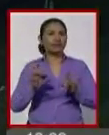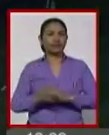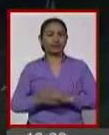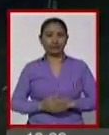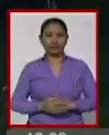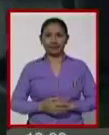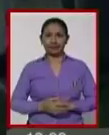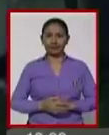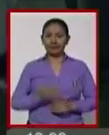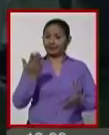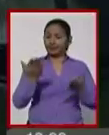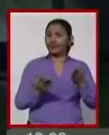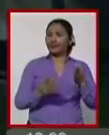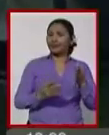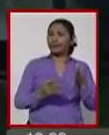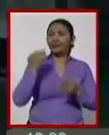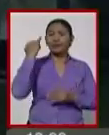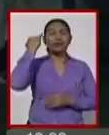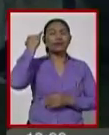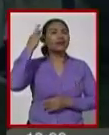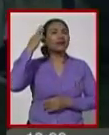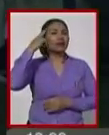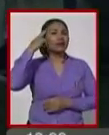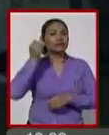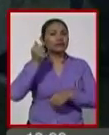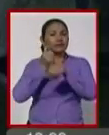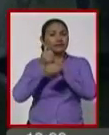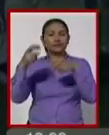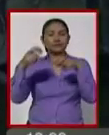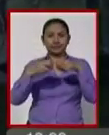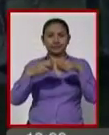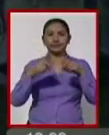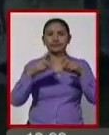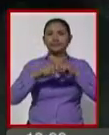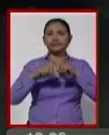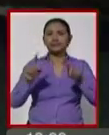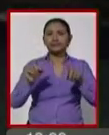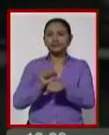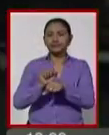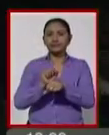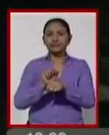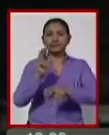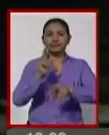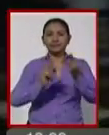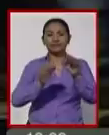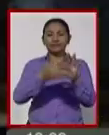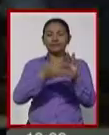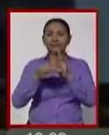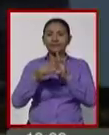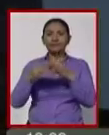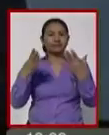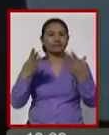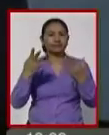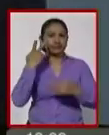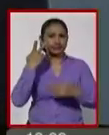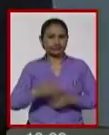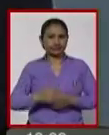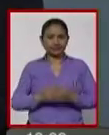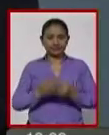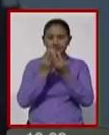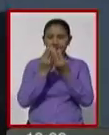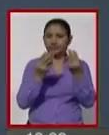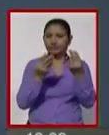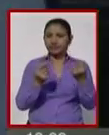sería? Presumiblemente las causas son por un cortocircuito, pero gracias al trabajo vecinal conjunto se ha podido sofocar